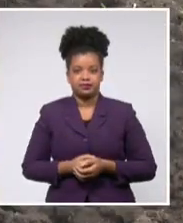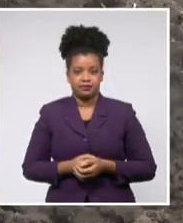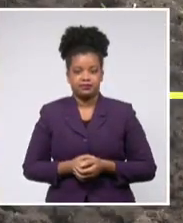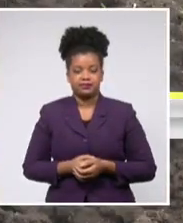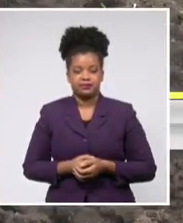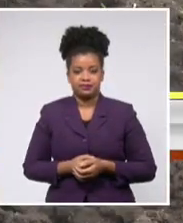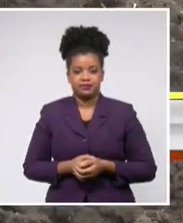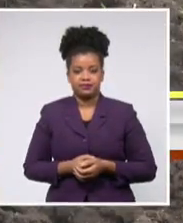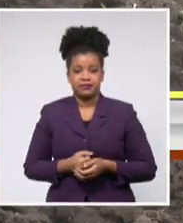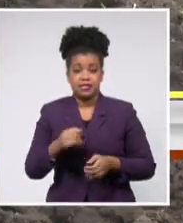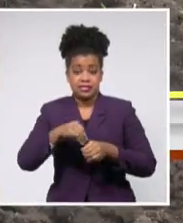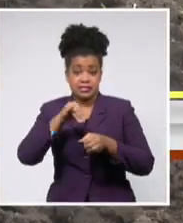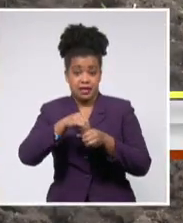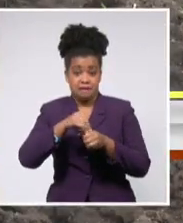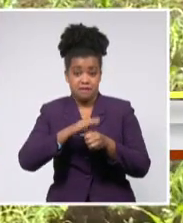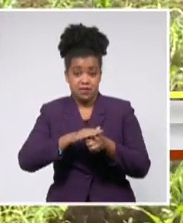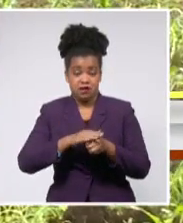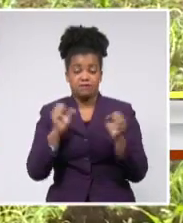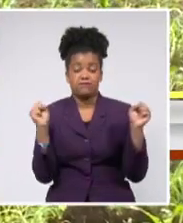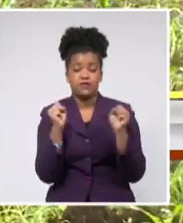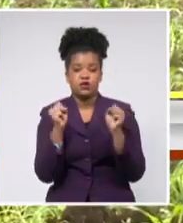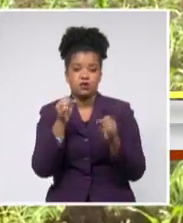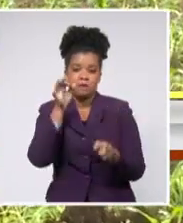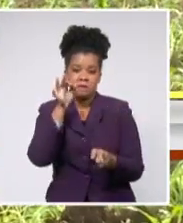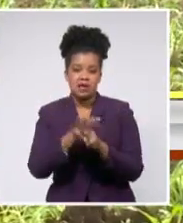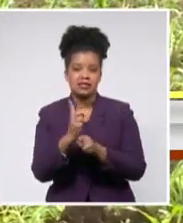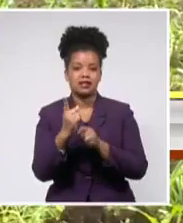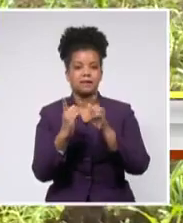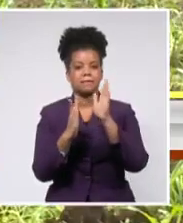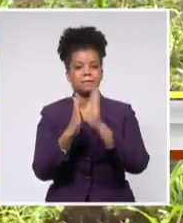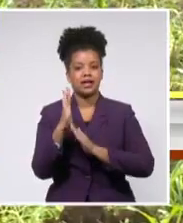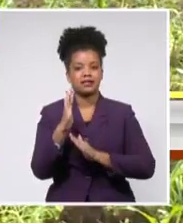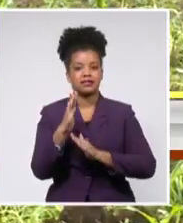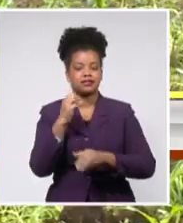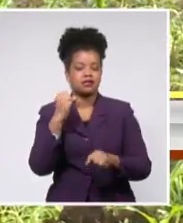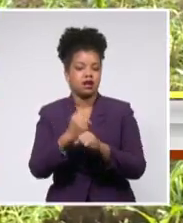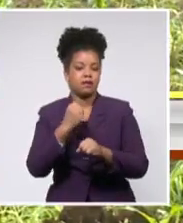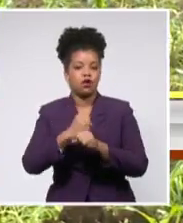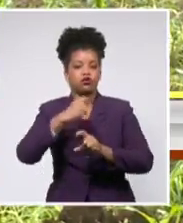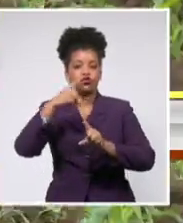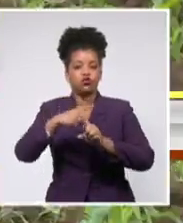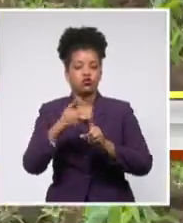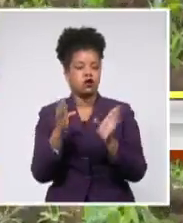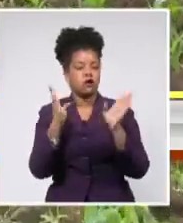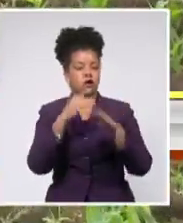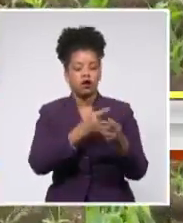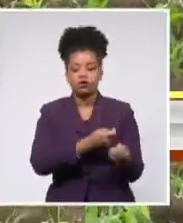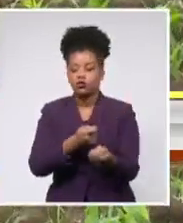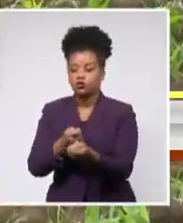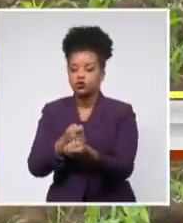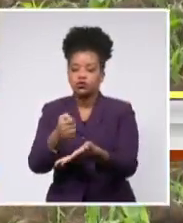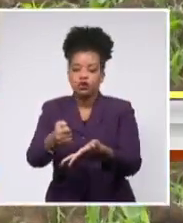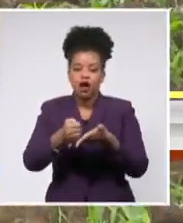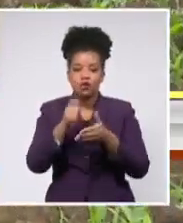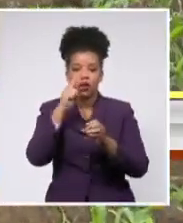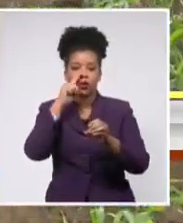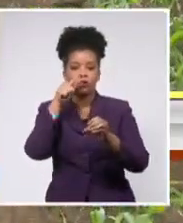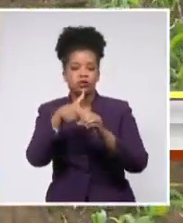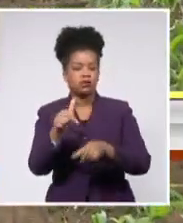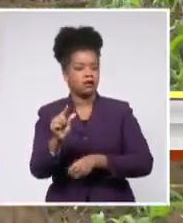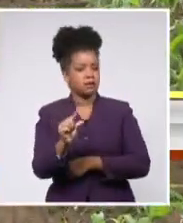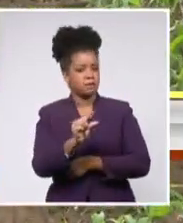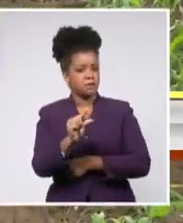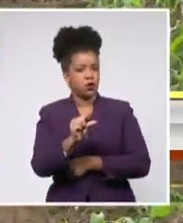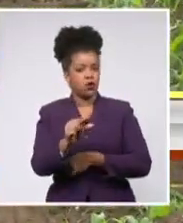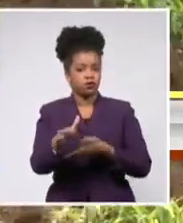La siembra de frío en breve llegará a su primer mes de campaña y en las tunas solo se cuenta con fertilizantes químicos y combustible para garantizar la cosecha de